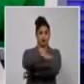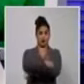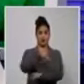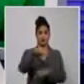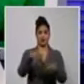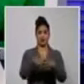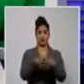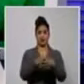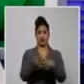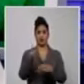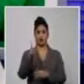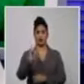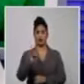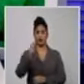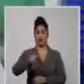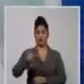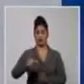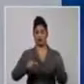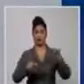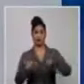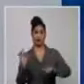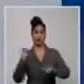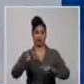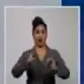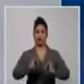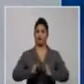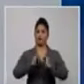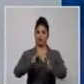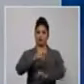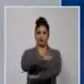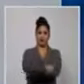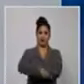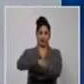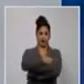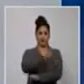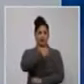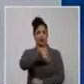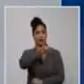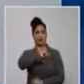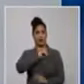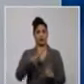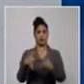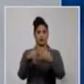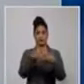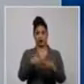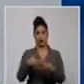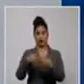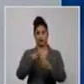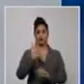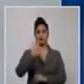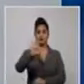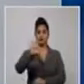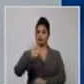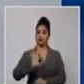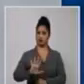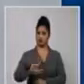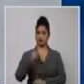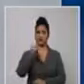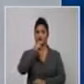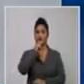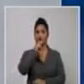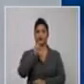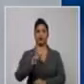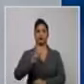diagnosticadas importados, España y Estados Unidos con 5 cada uno, Rusia con 3, uno